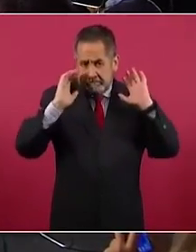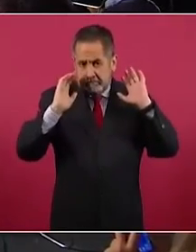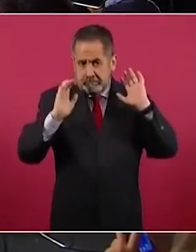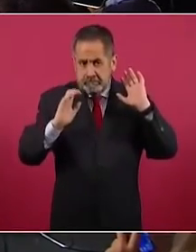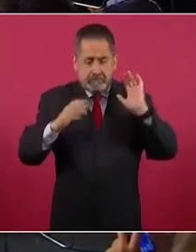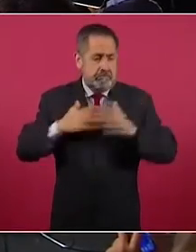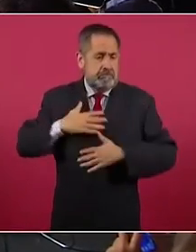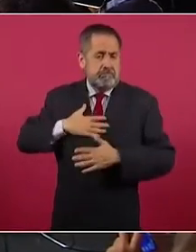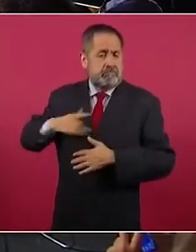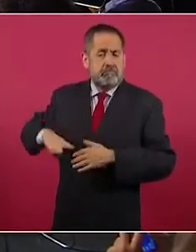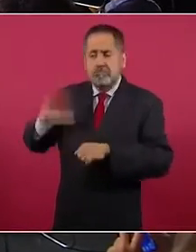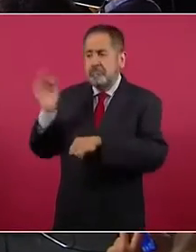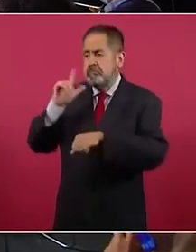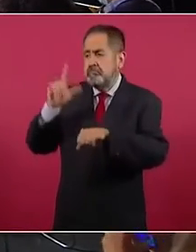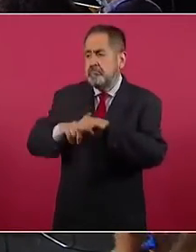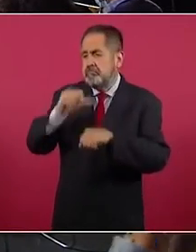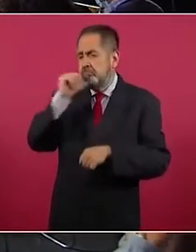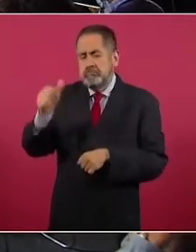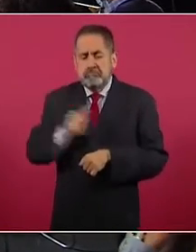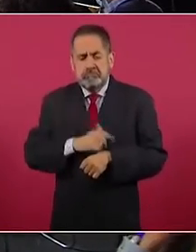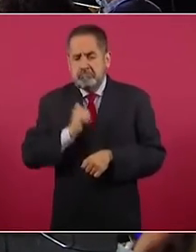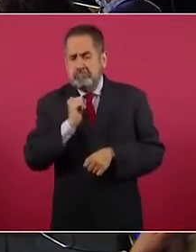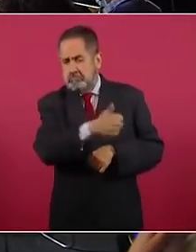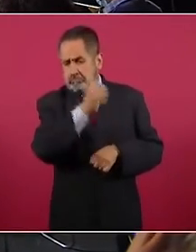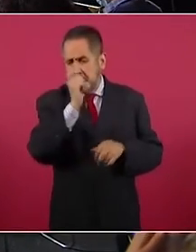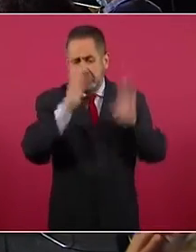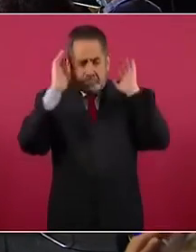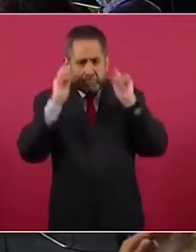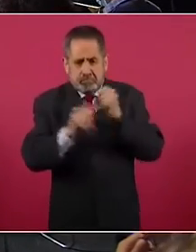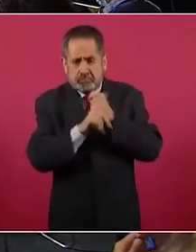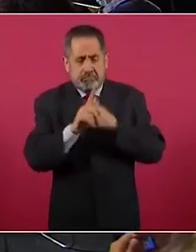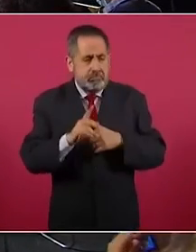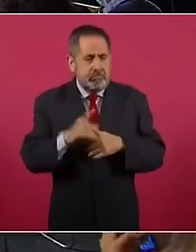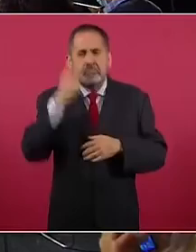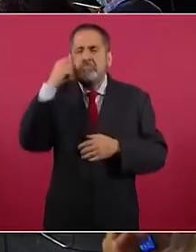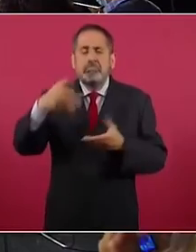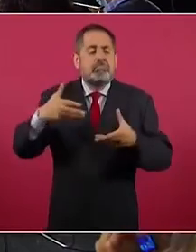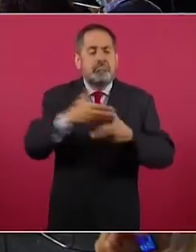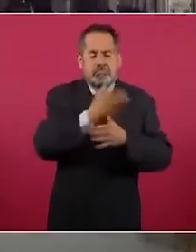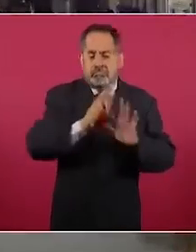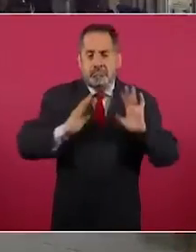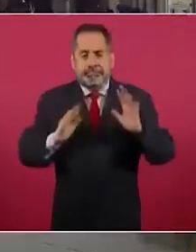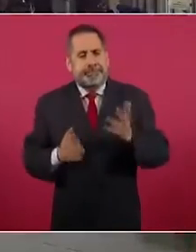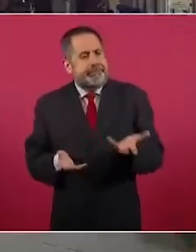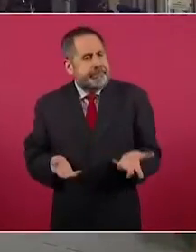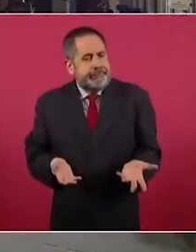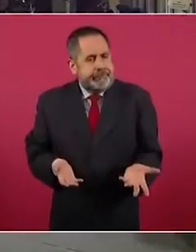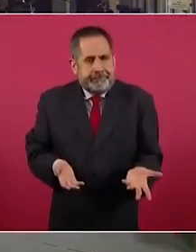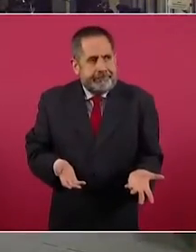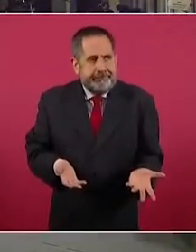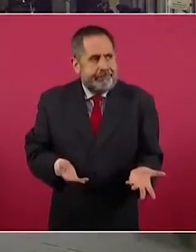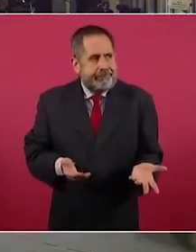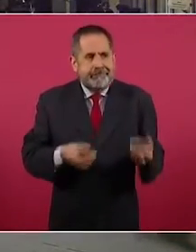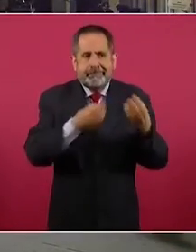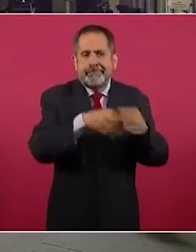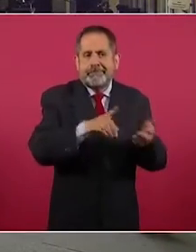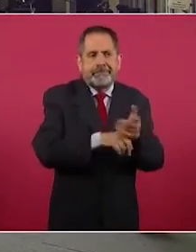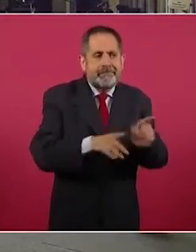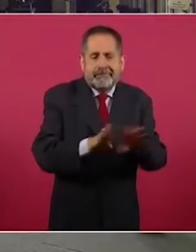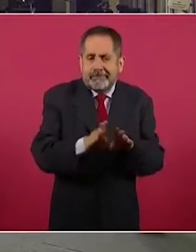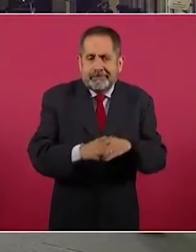no es asunto nuestro, no es del Fuero Federal. ¿Para qué intervenimos? Bueno, ¿y cómo